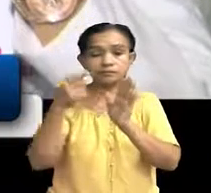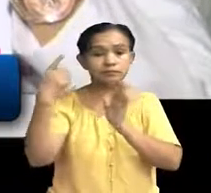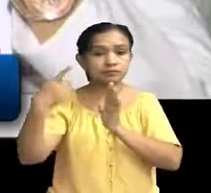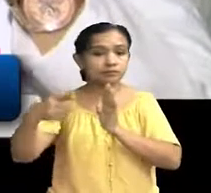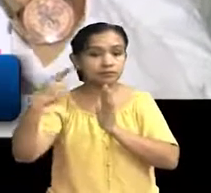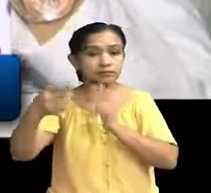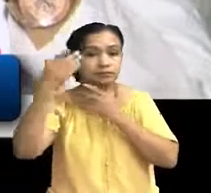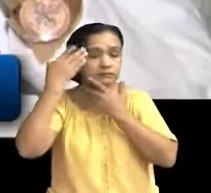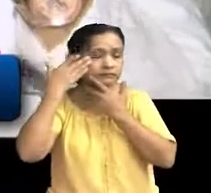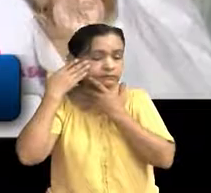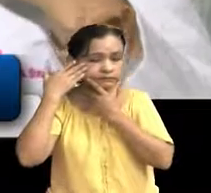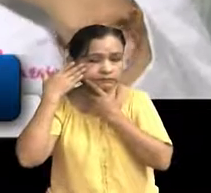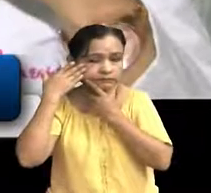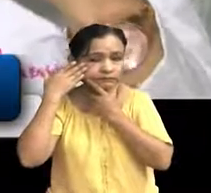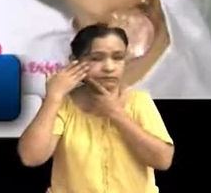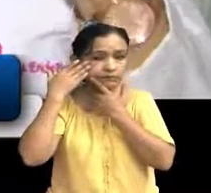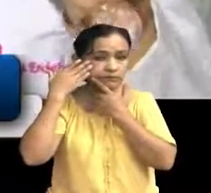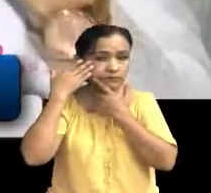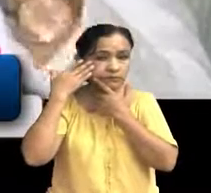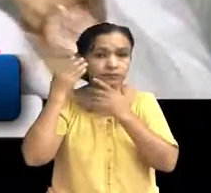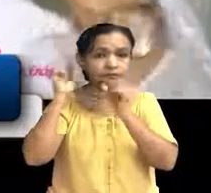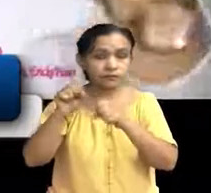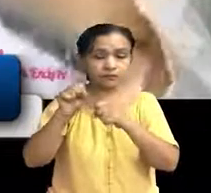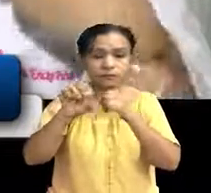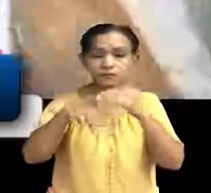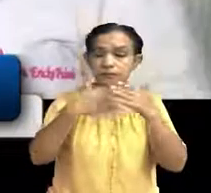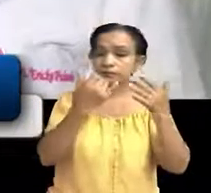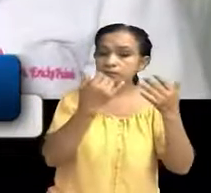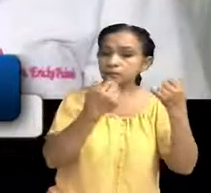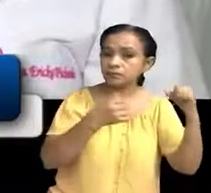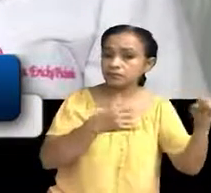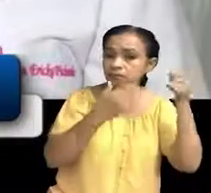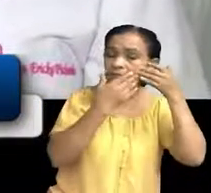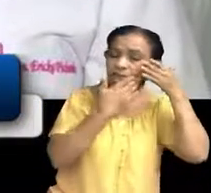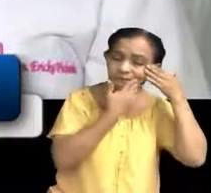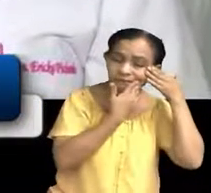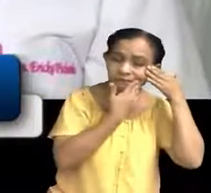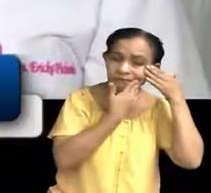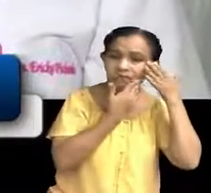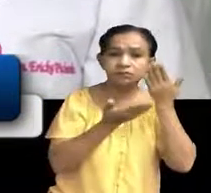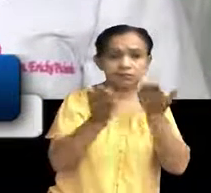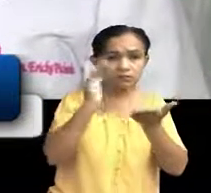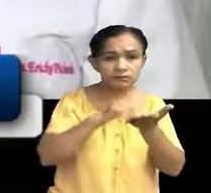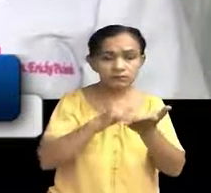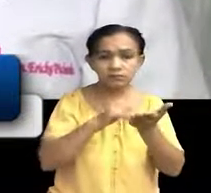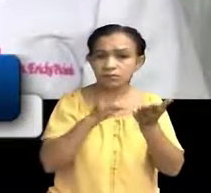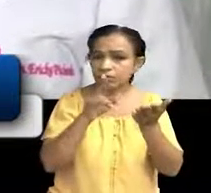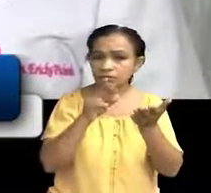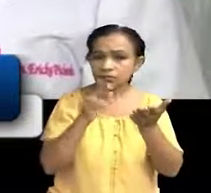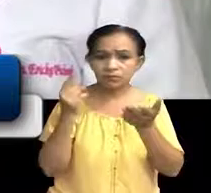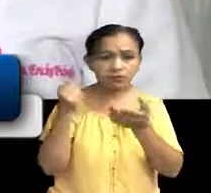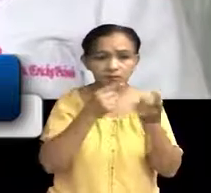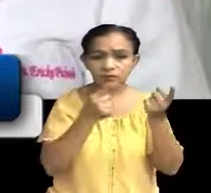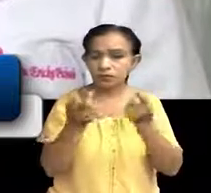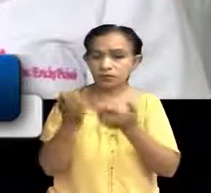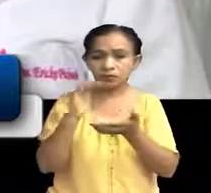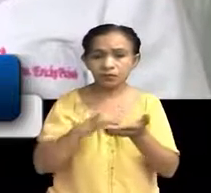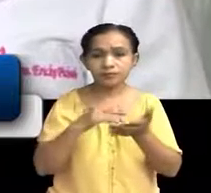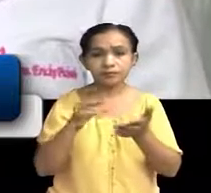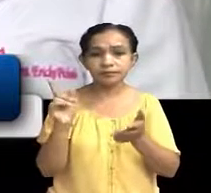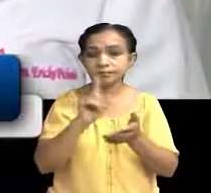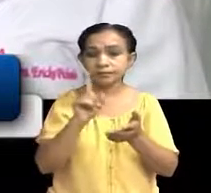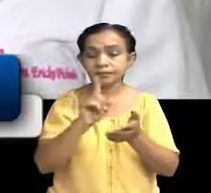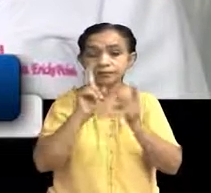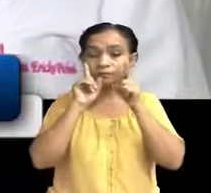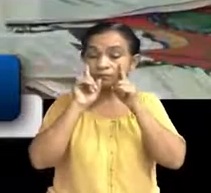derecho, y es probable que le dé el lado izquierdo, se le vuelva a manifestar en el mismo lado que es el que le dio primeramente. Si no tiene